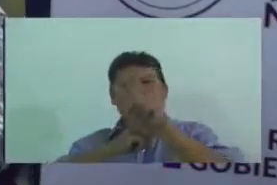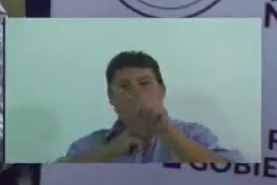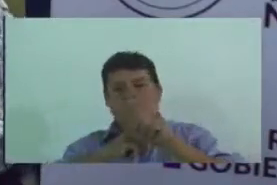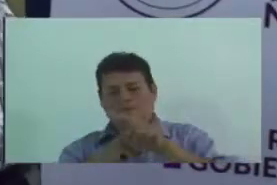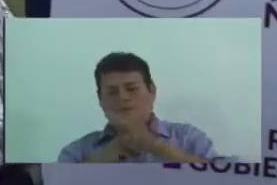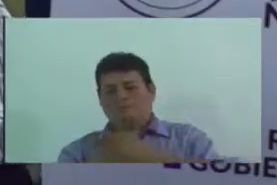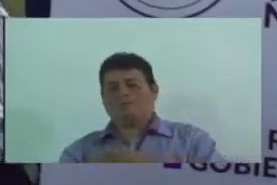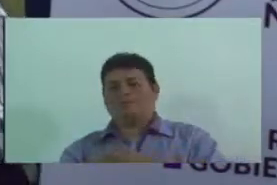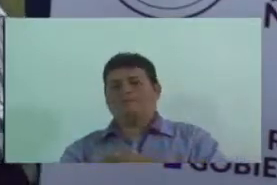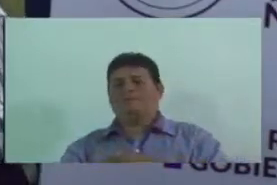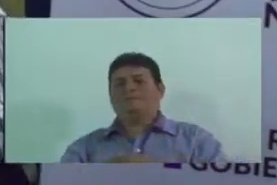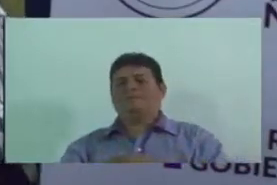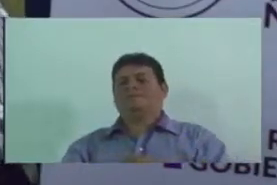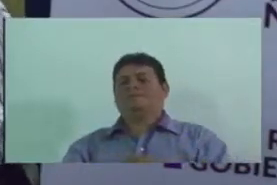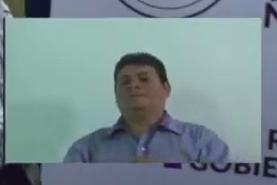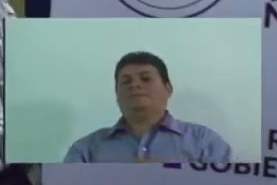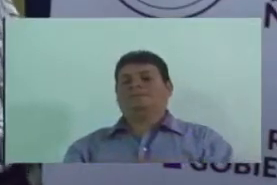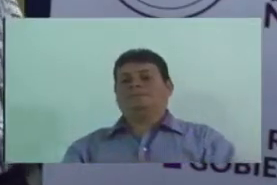del ángulo.